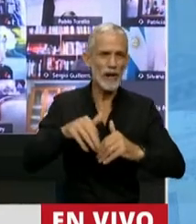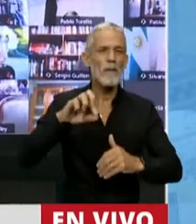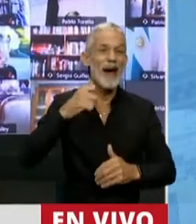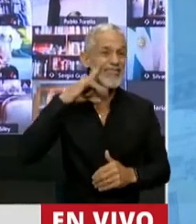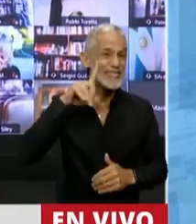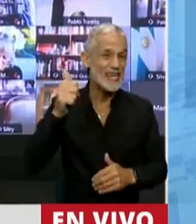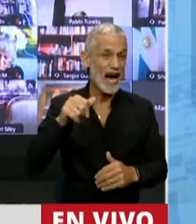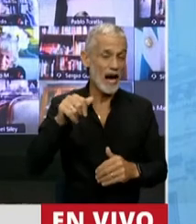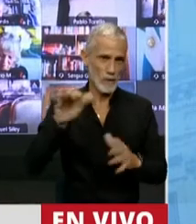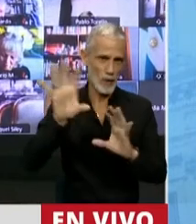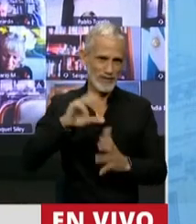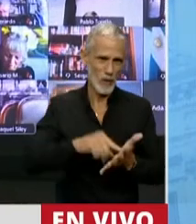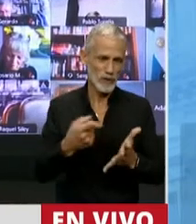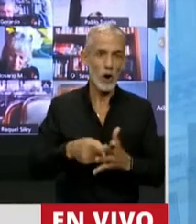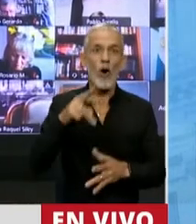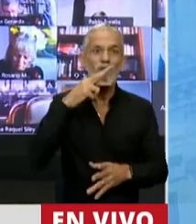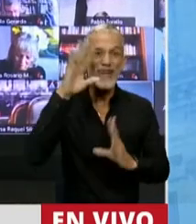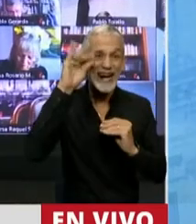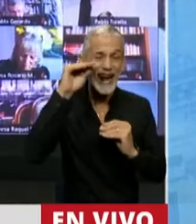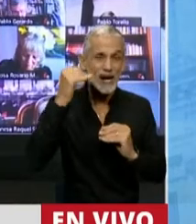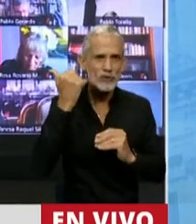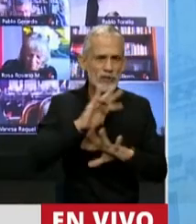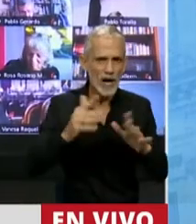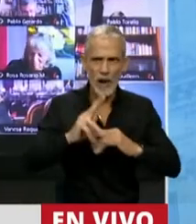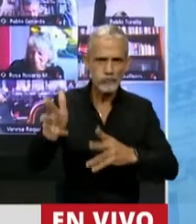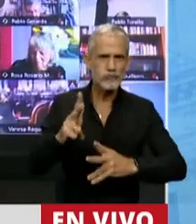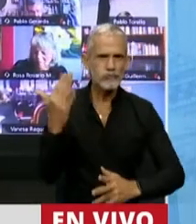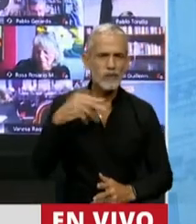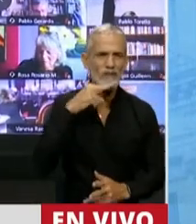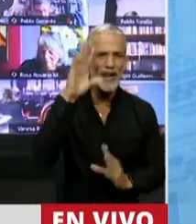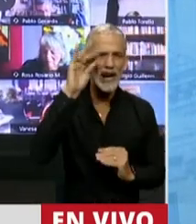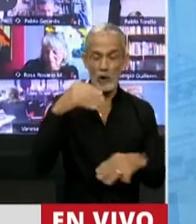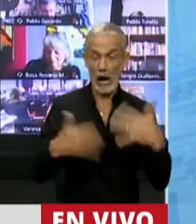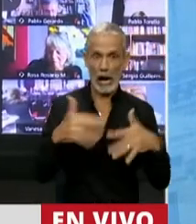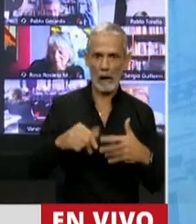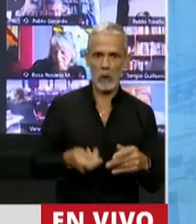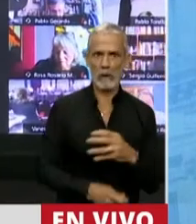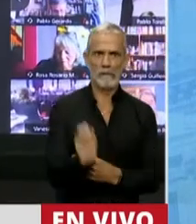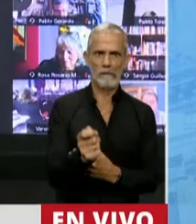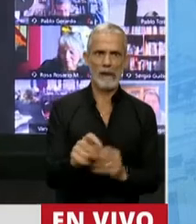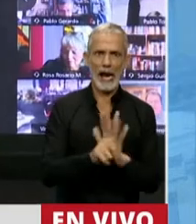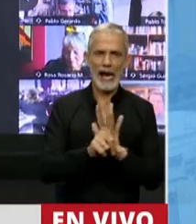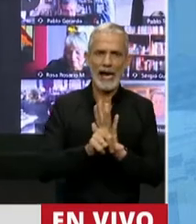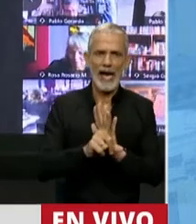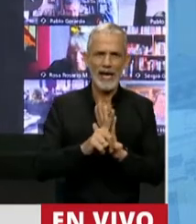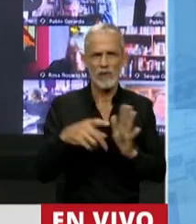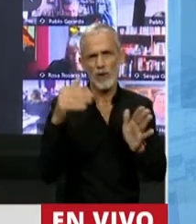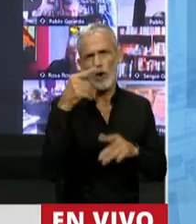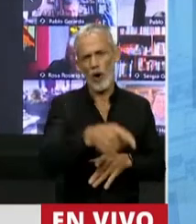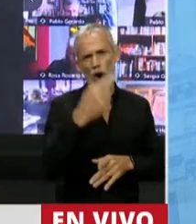como para meter el viernes a la noche tal cual dijeron quienes me antecedieron una ley inconstitucional